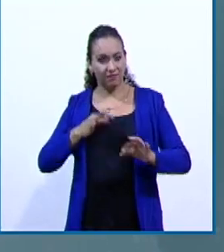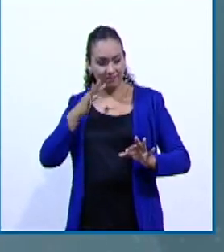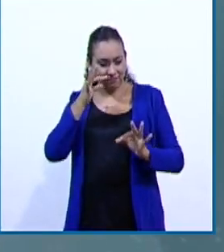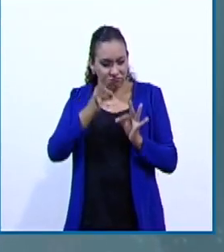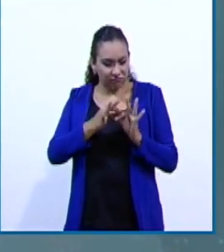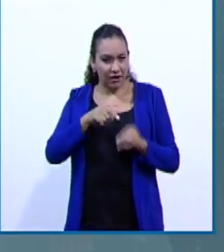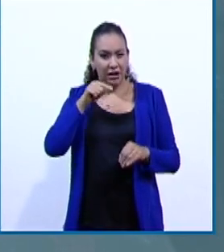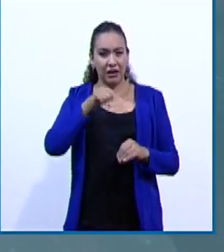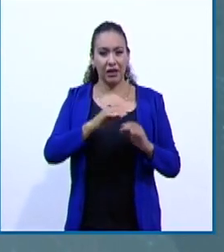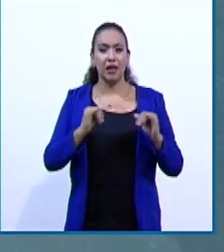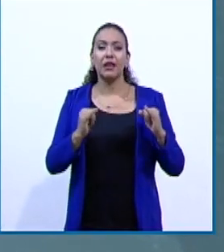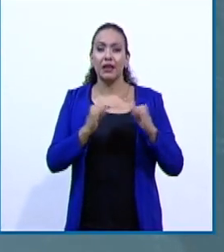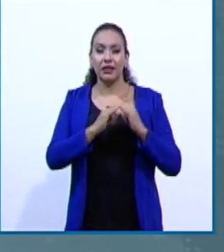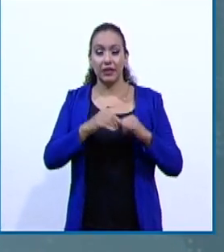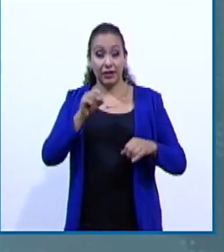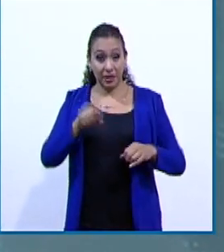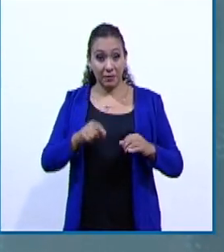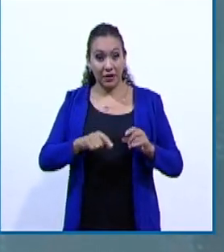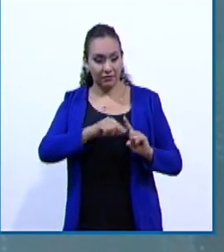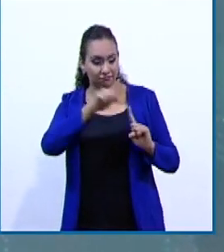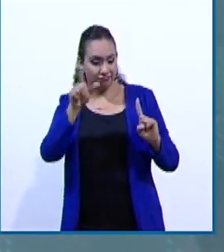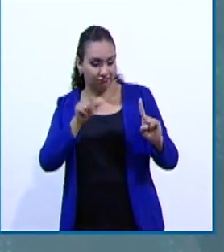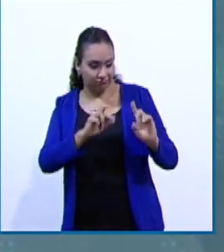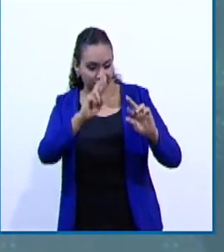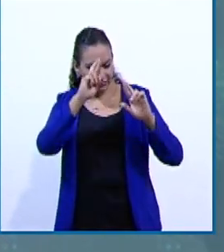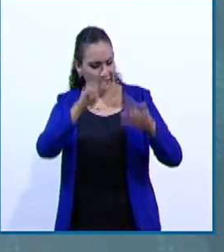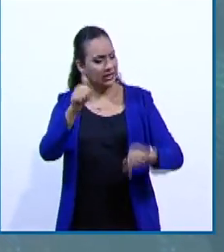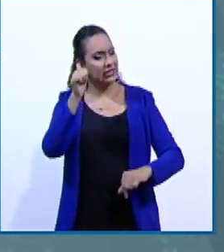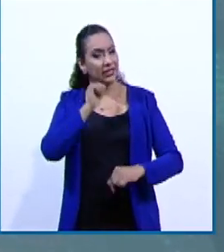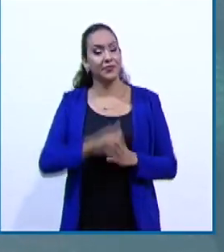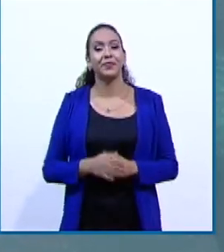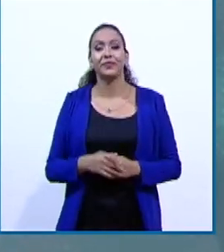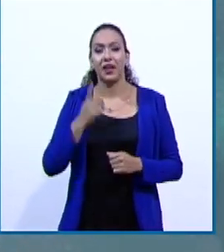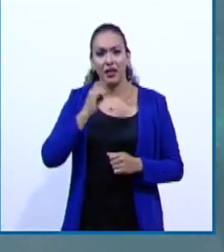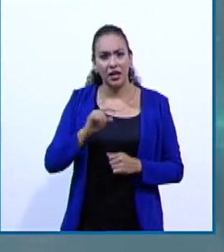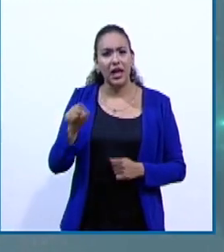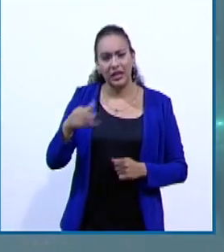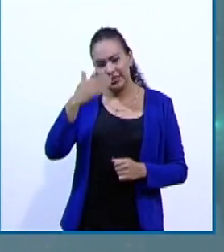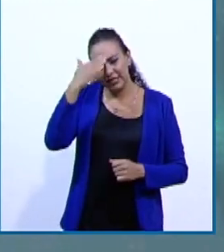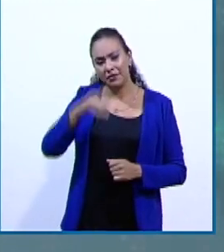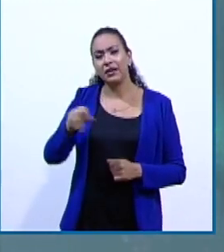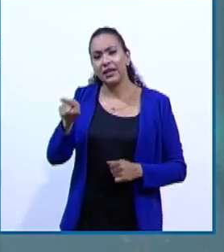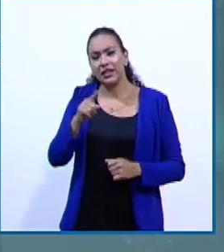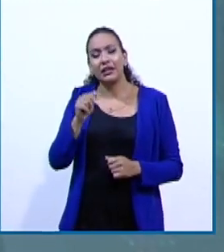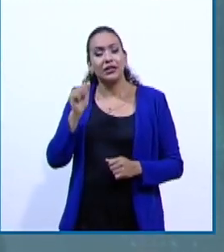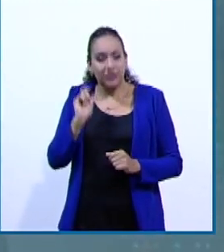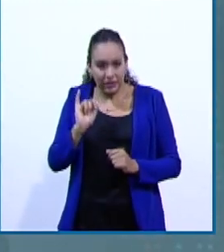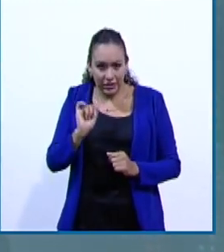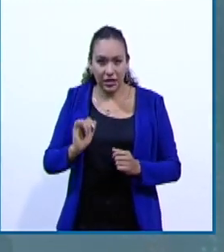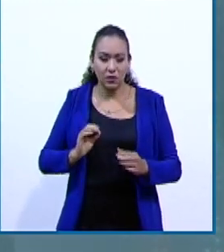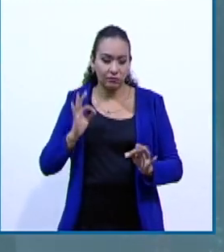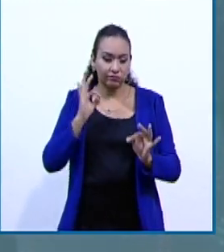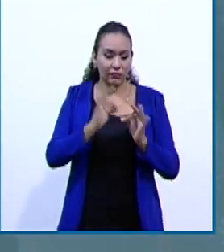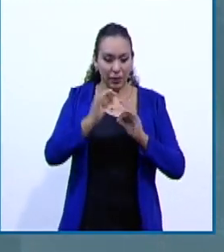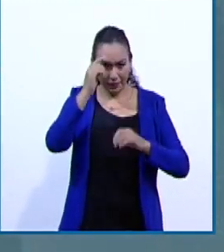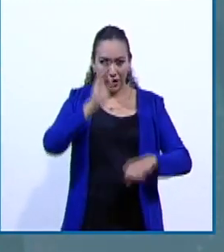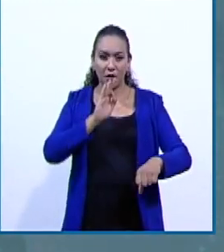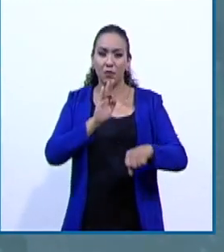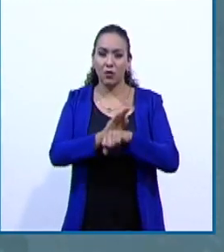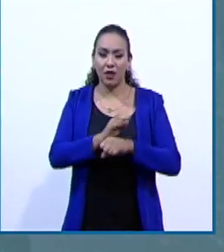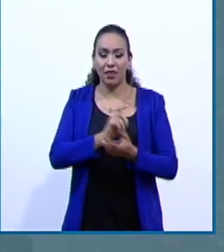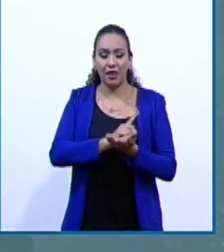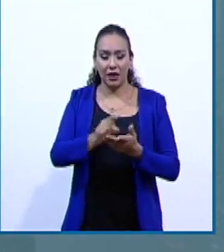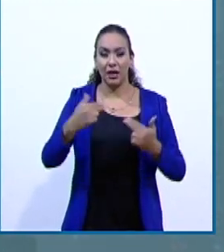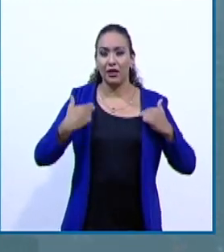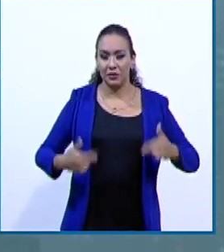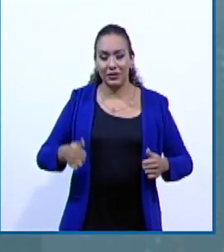México. Agregó que está seguro de que la historia reivindicará la gran labor del Poder Judicial de la Federación en la protección de los derechos